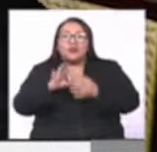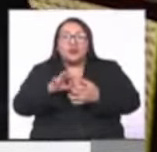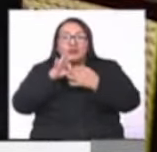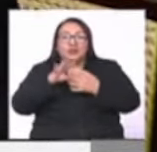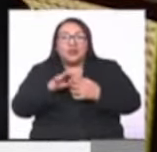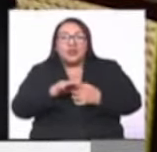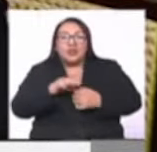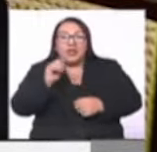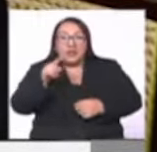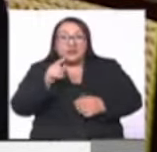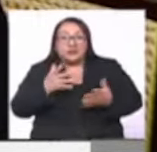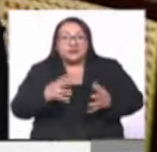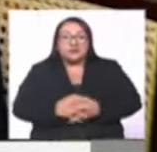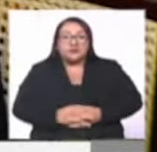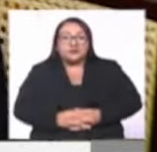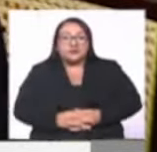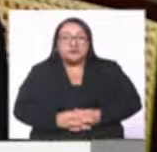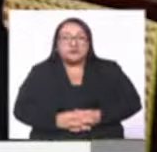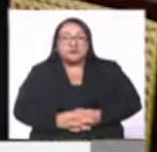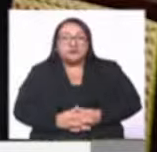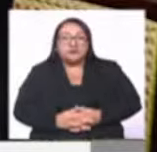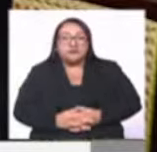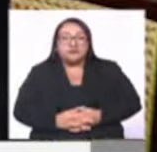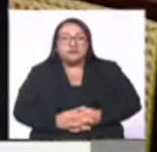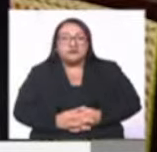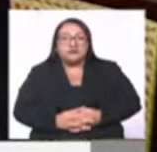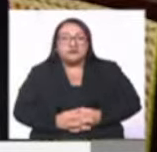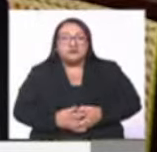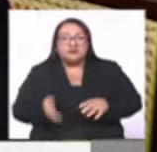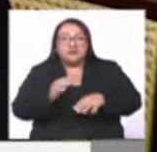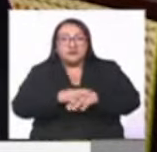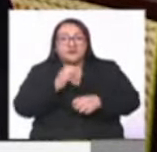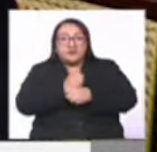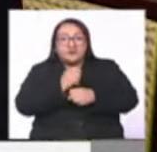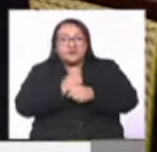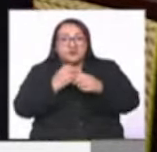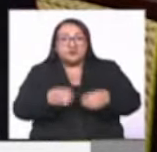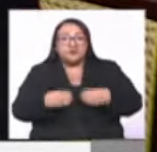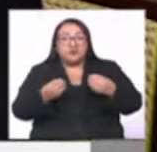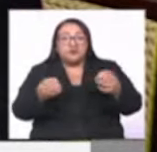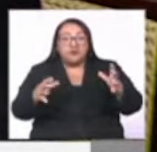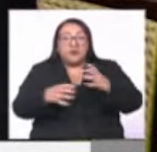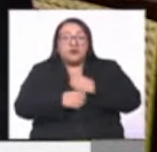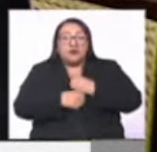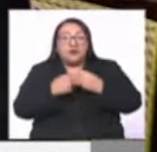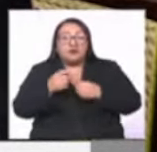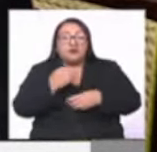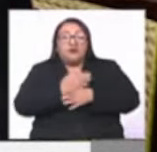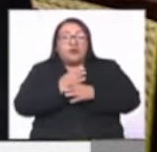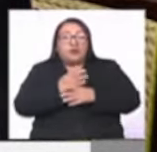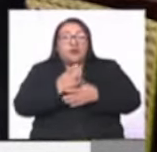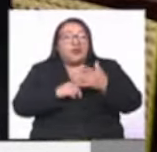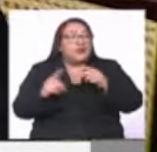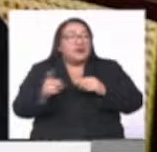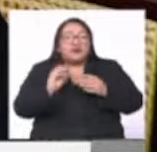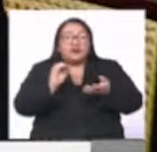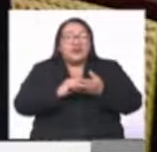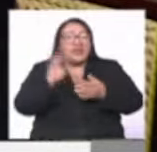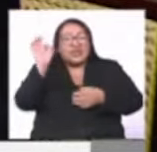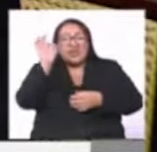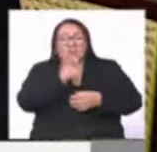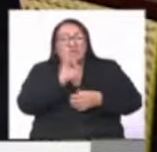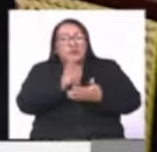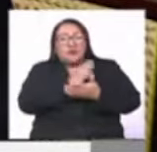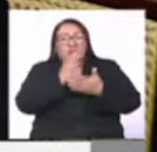en este contexto Y si el ejercicio de la citada potestad fuese asumida como un ámbito en el que no cabe ningún tipo